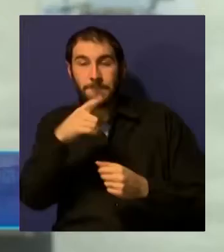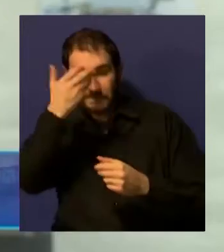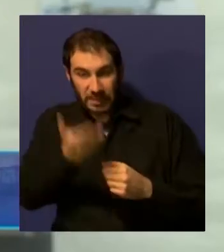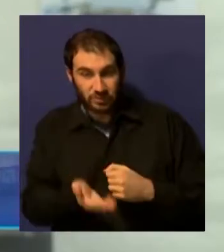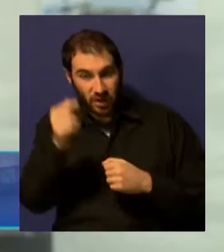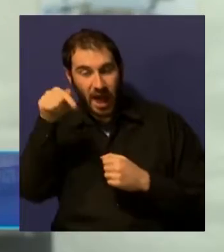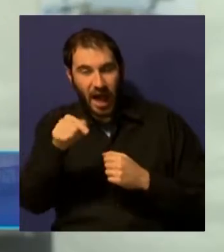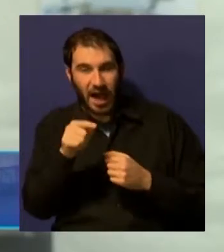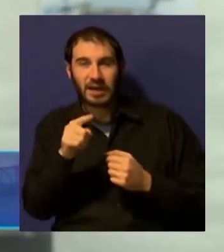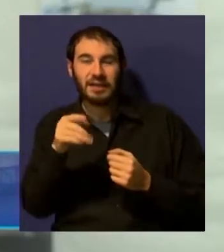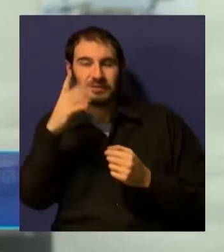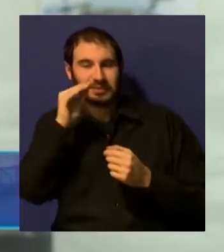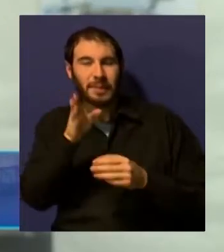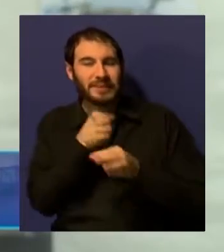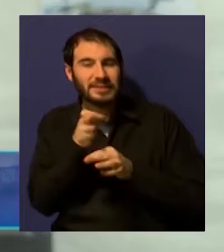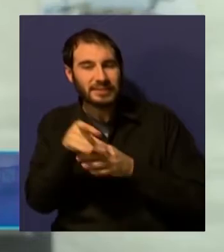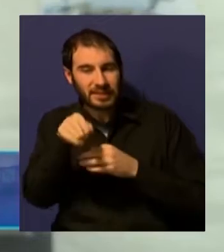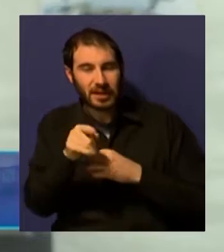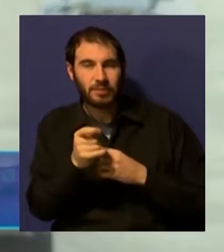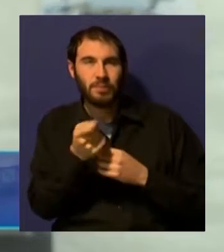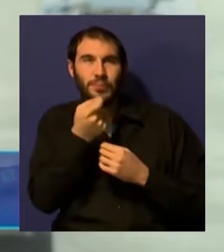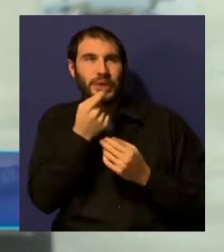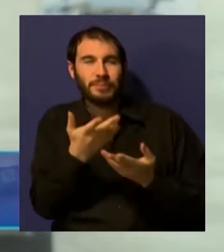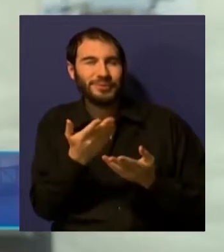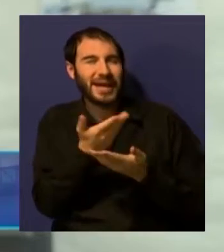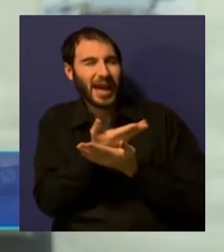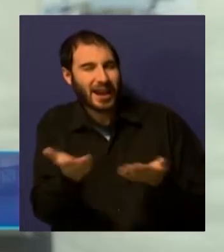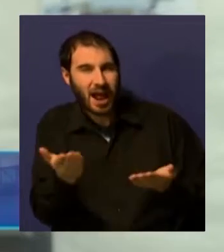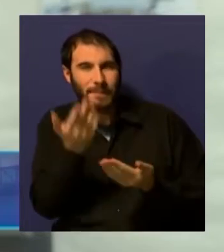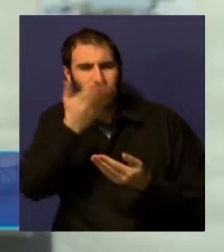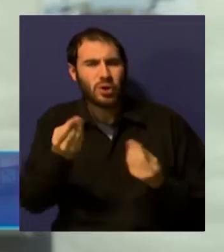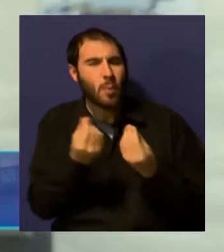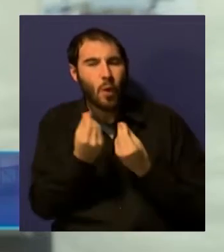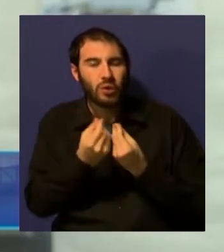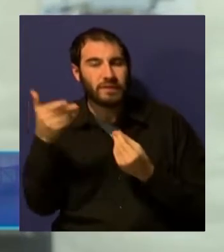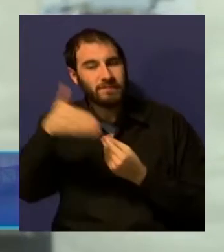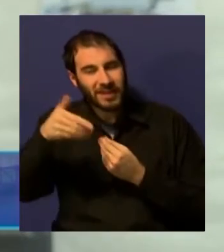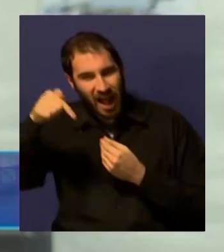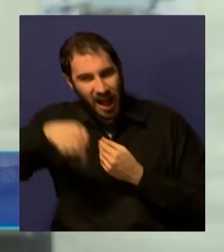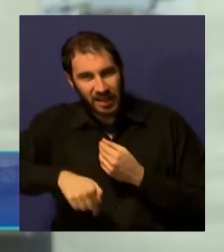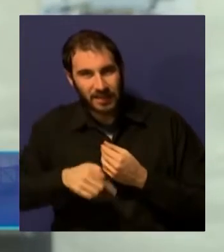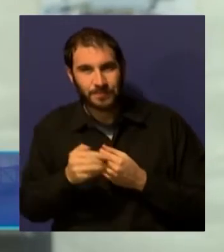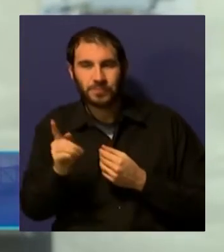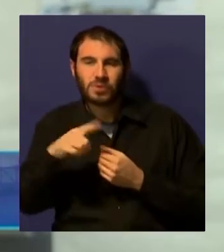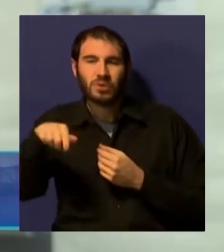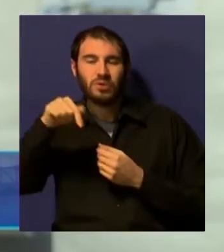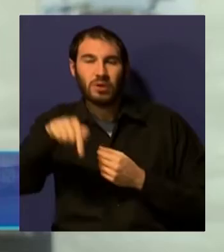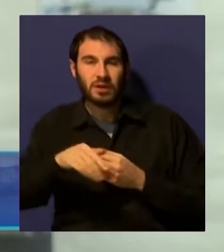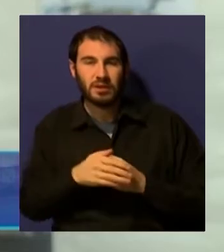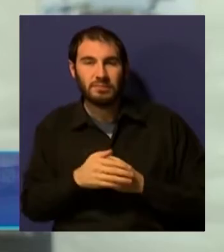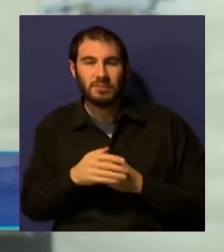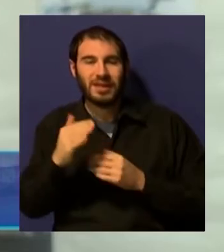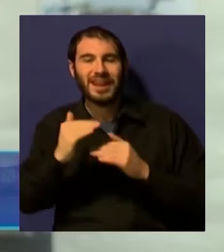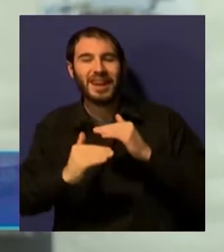está en condiciones, en realidad, bueno, por lo general la mayoría de las personas que asisten acá son de un